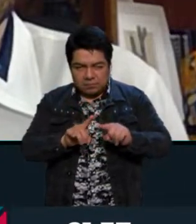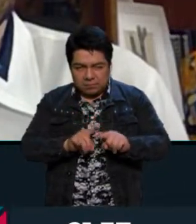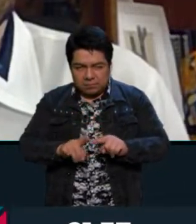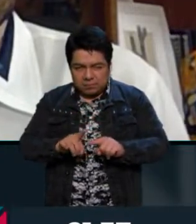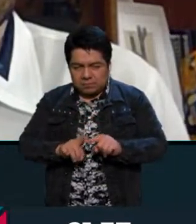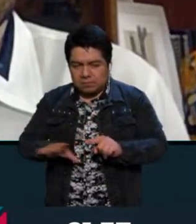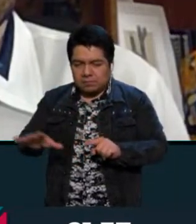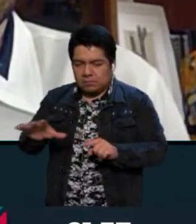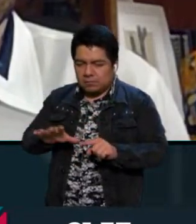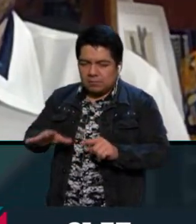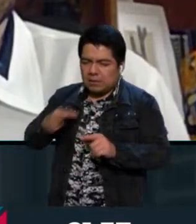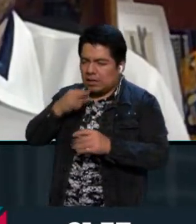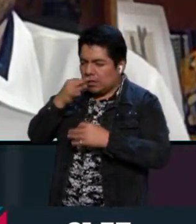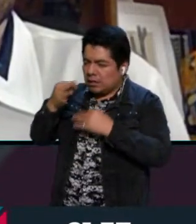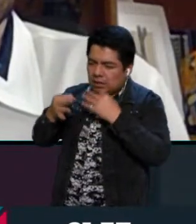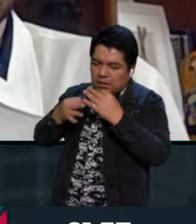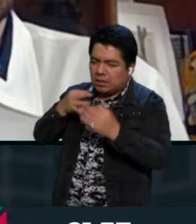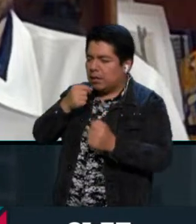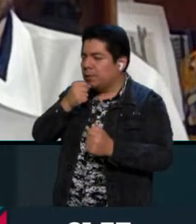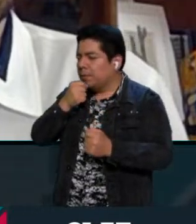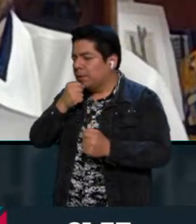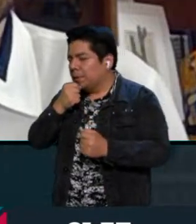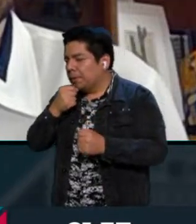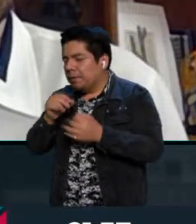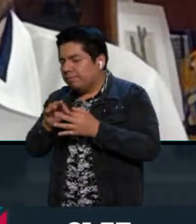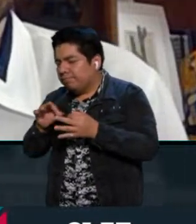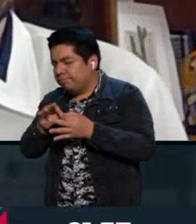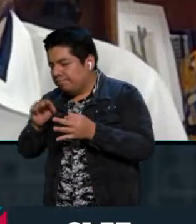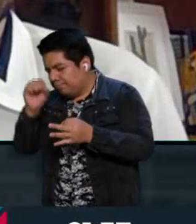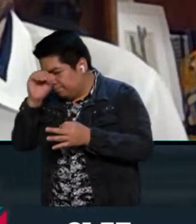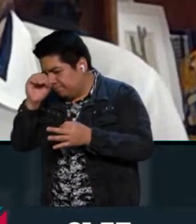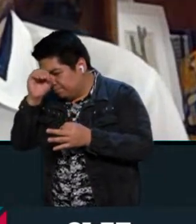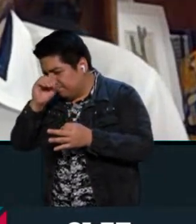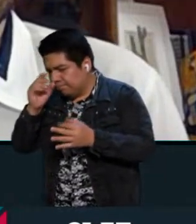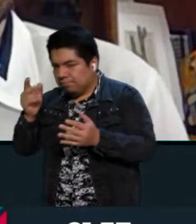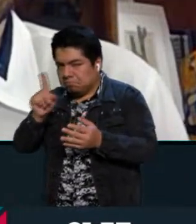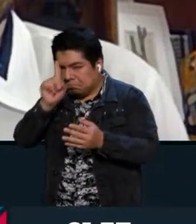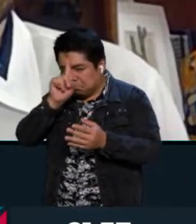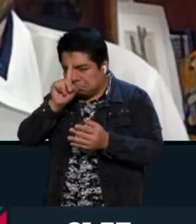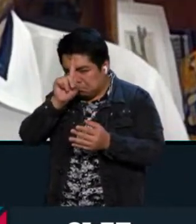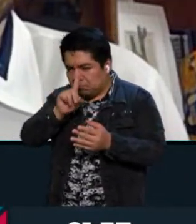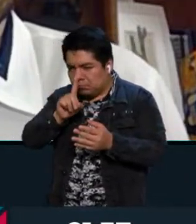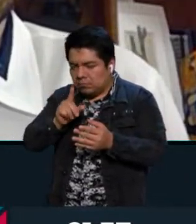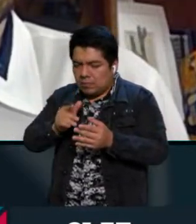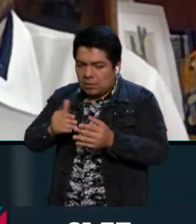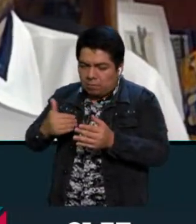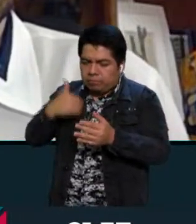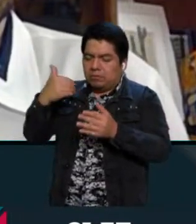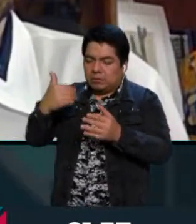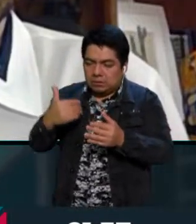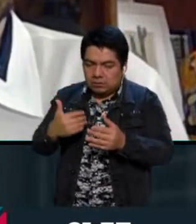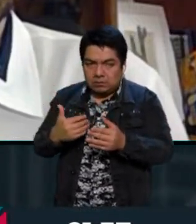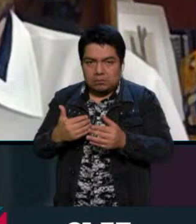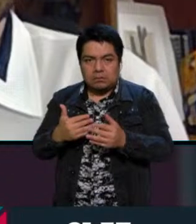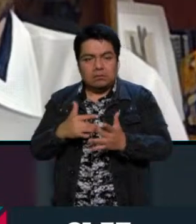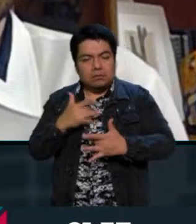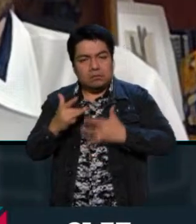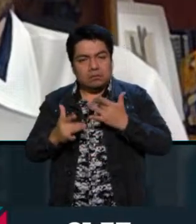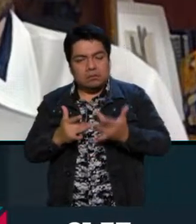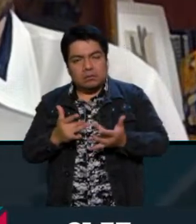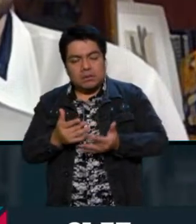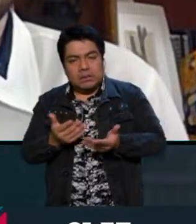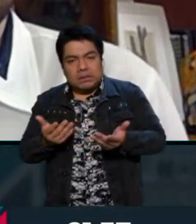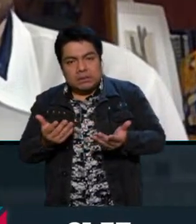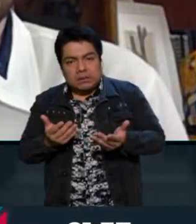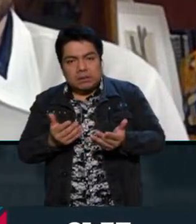quienes opinan, quienes comentan este tipo de noticias y demás, pues el impacto que tuvo lo que nos comentas